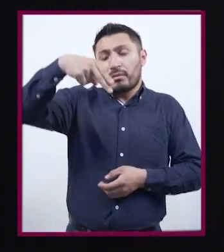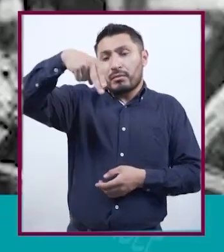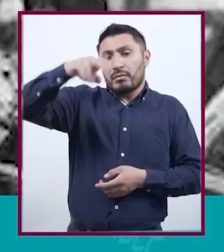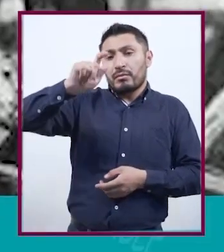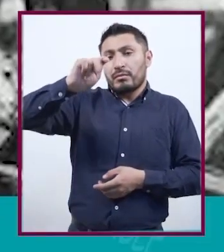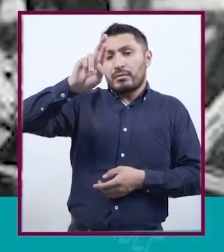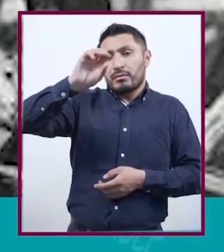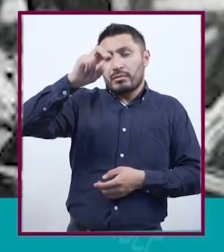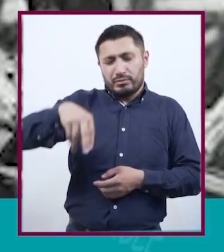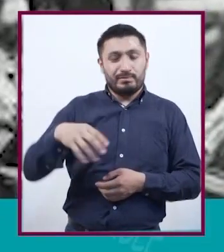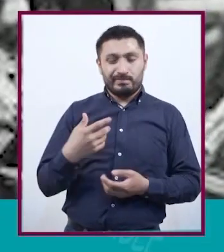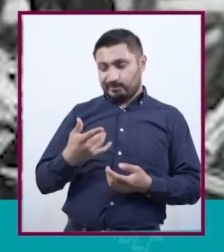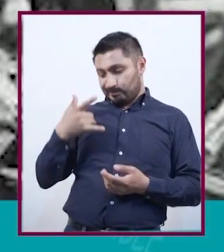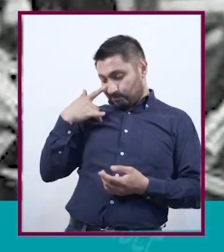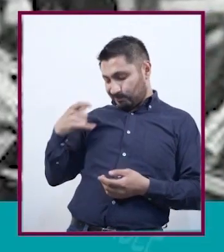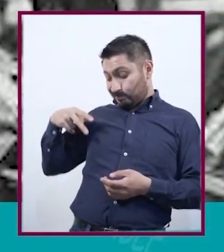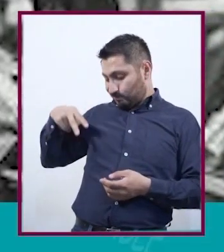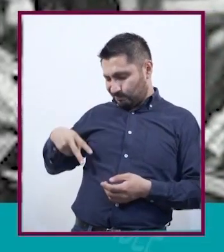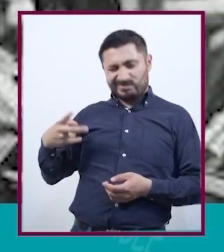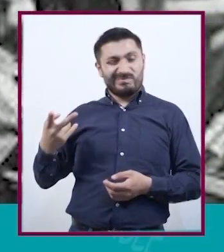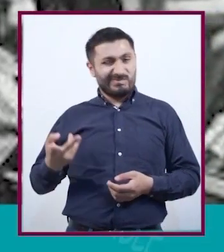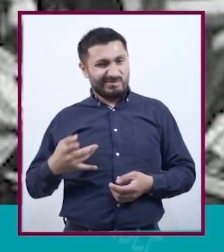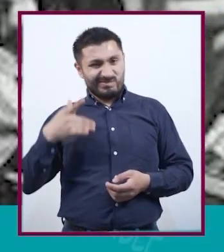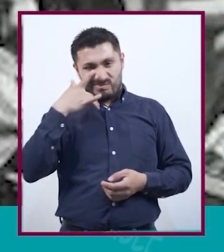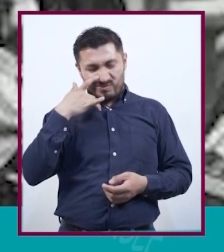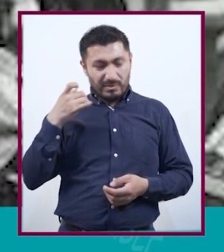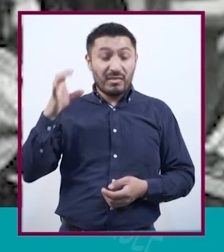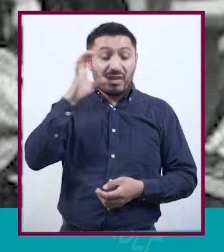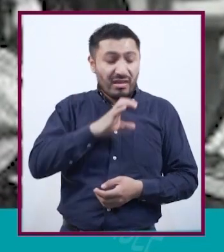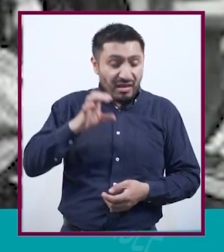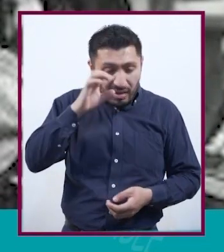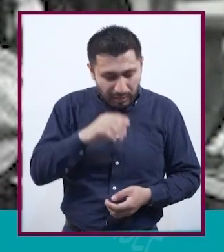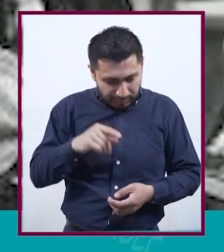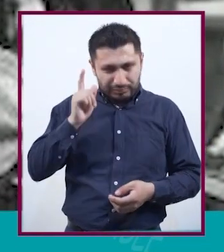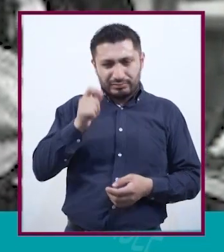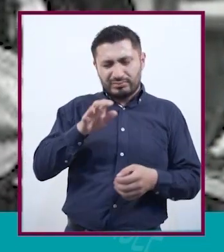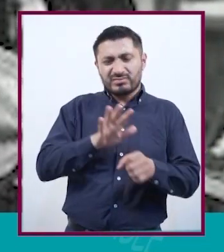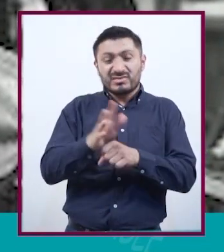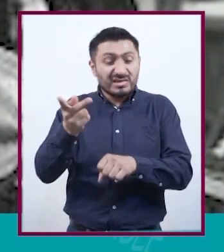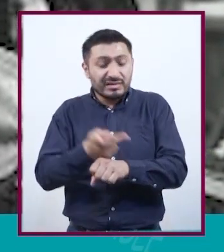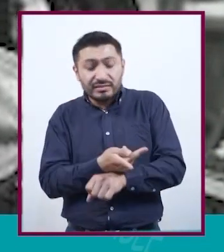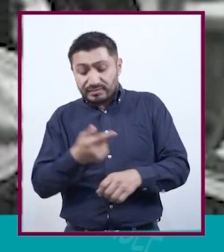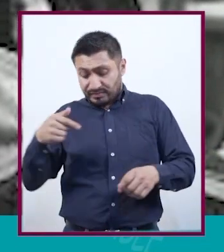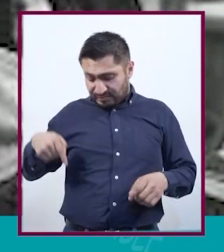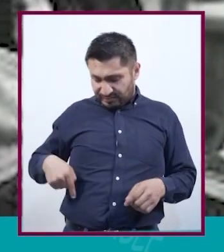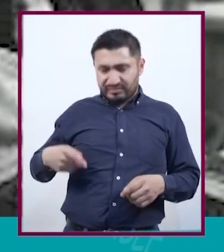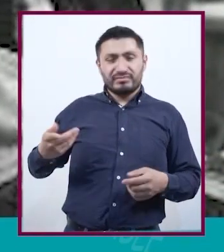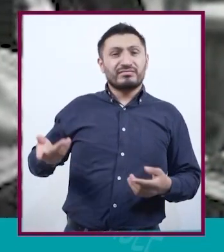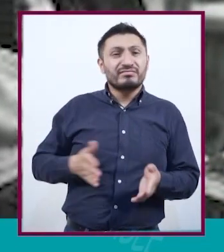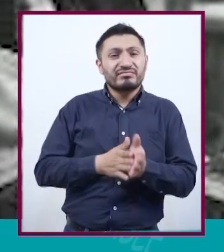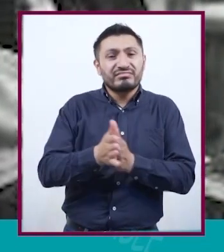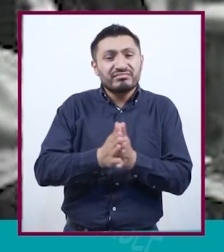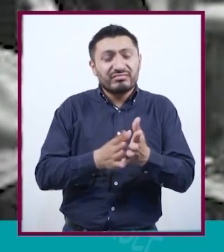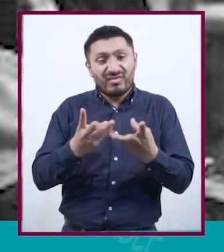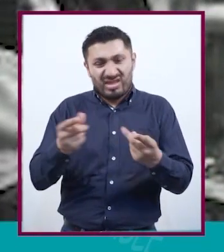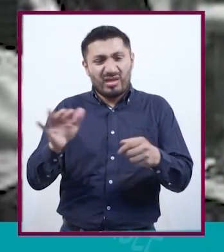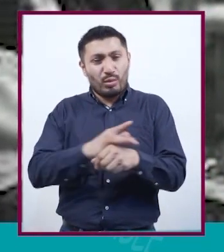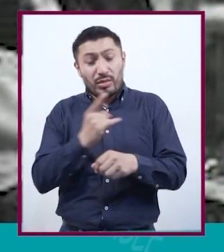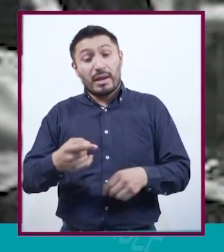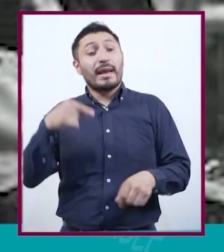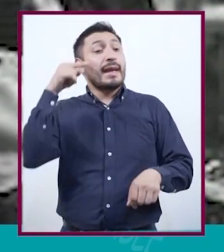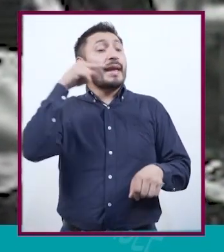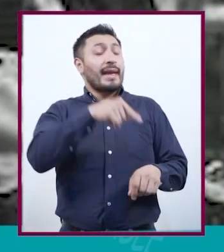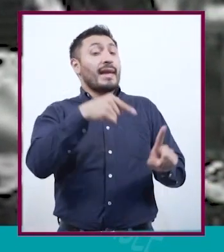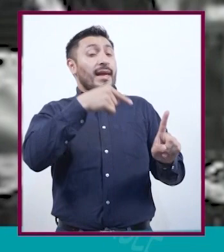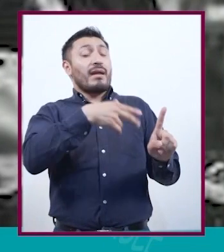magnetrón. Invadido por la curiosidad del fenómeno que provocaron las ondas emitidas por el magnetrón sobre su aperitivo, el doctor